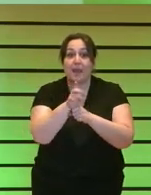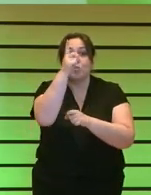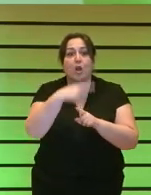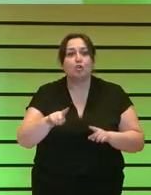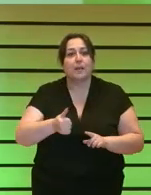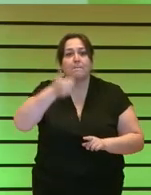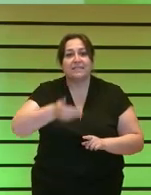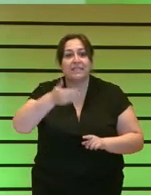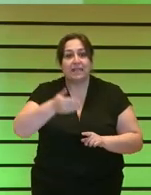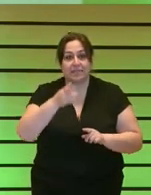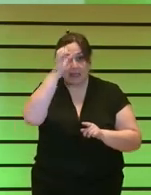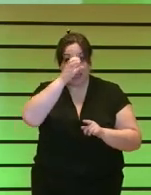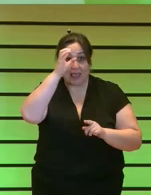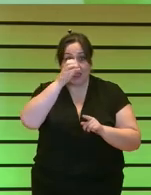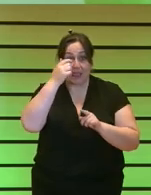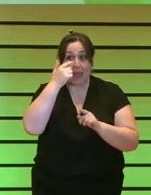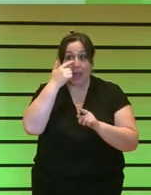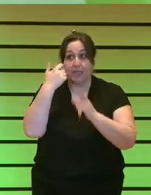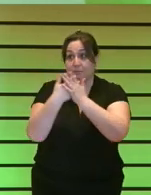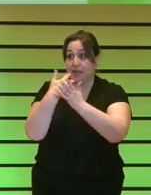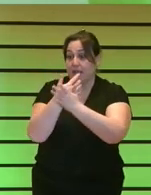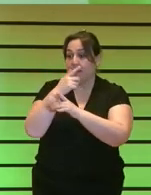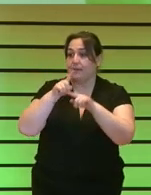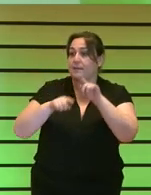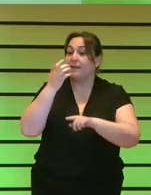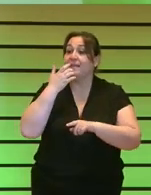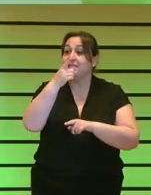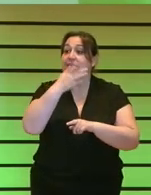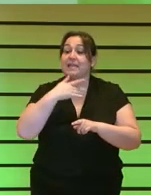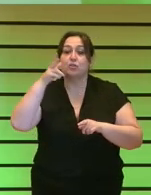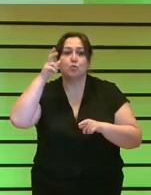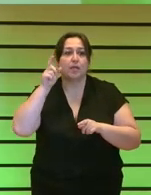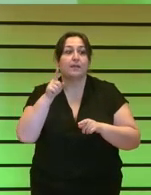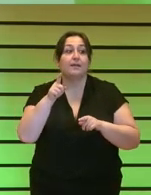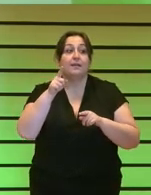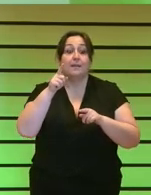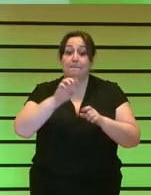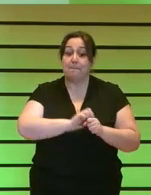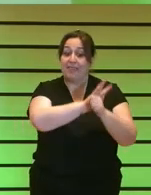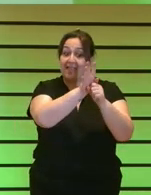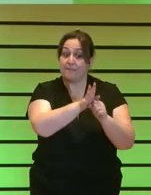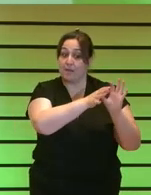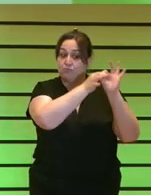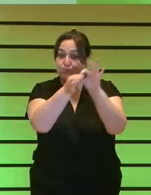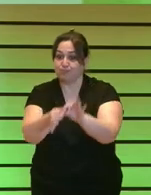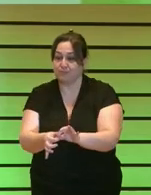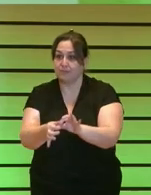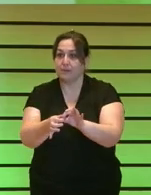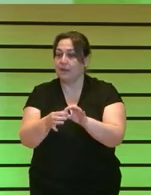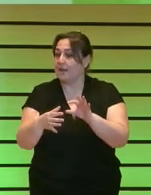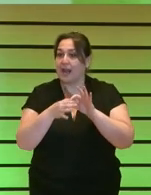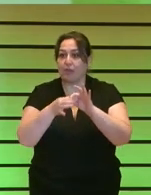que nos explicó la ciencia a quien quiso escucharla Es que la aparición de la pandemia está directamente relacionada con la pérdida de